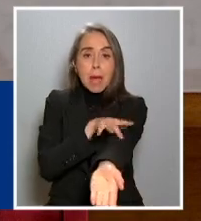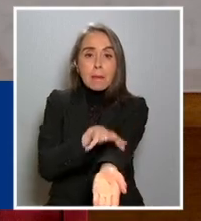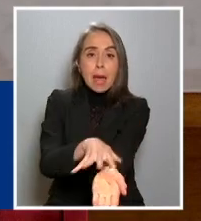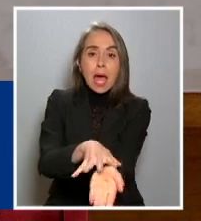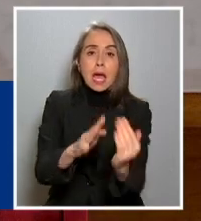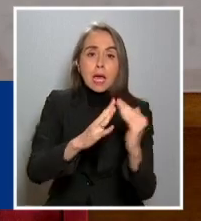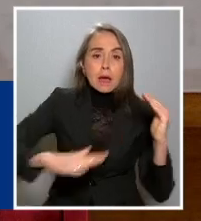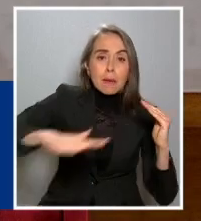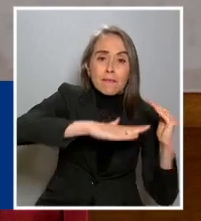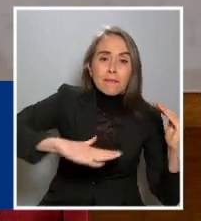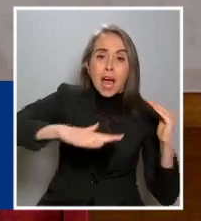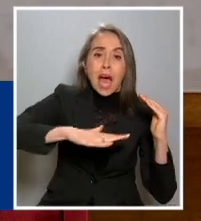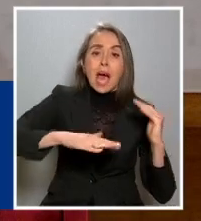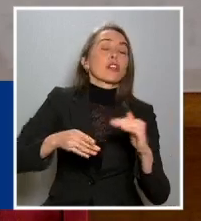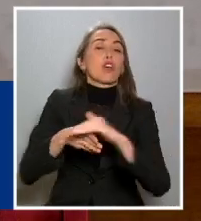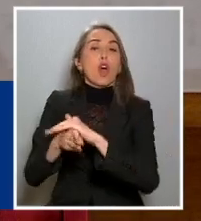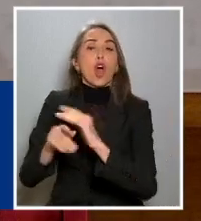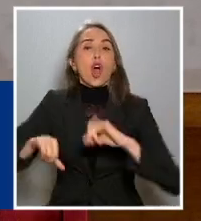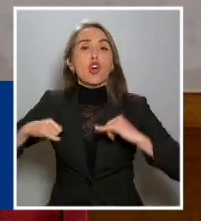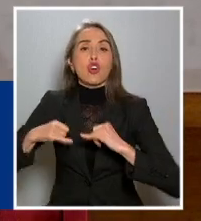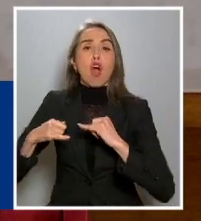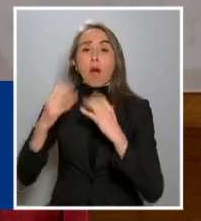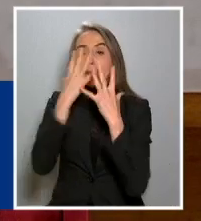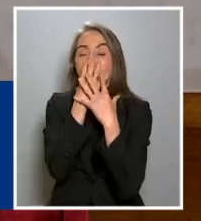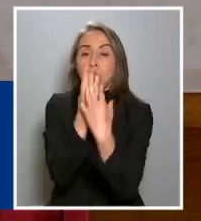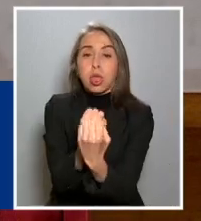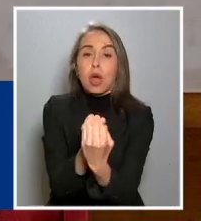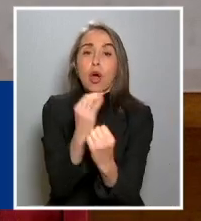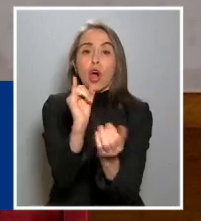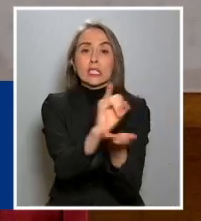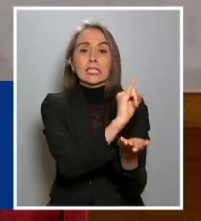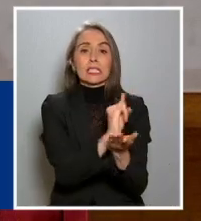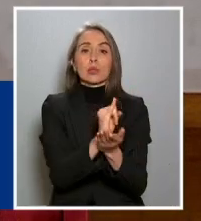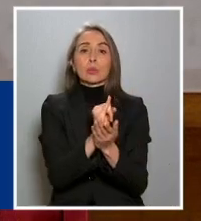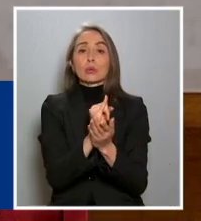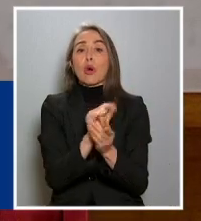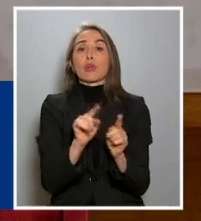las comunidades, en los barrios, en los jóvenes, en las instituciones.